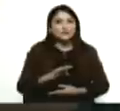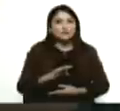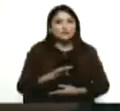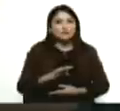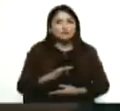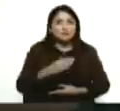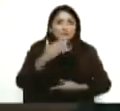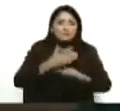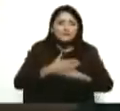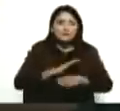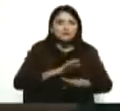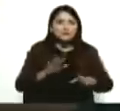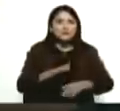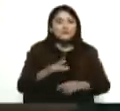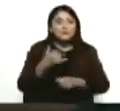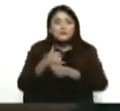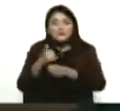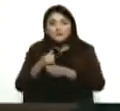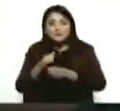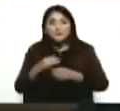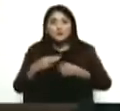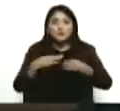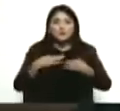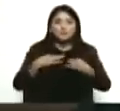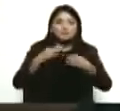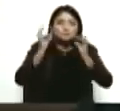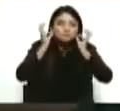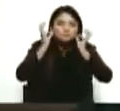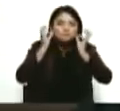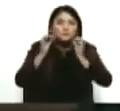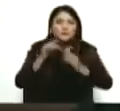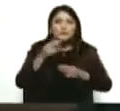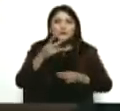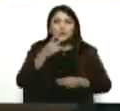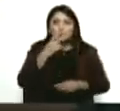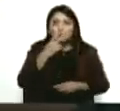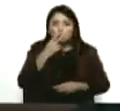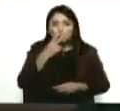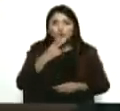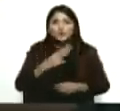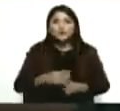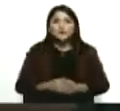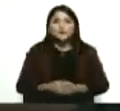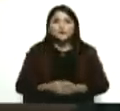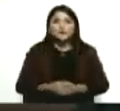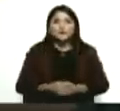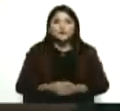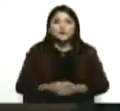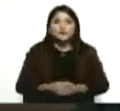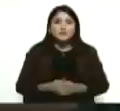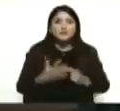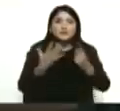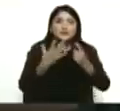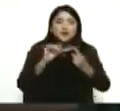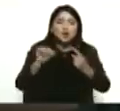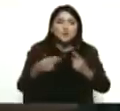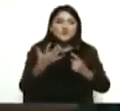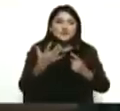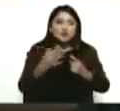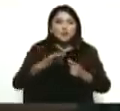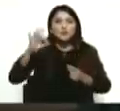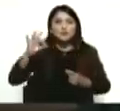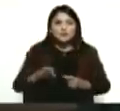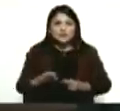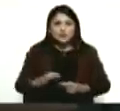3%. Para bebidas alcohólicas, joyería, fabricación de cigarrillos, máximo 6,5% como una excepción